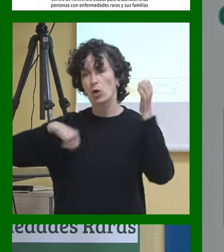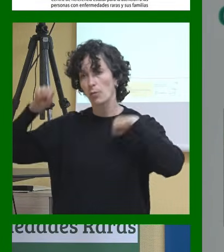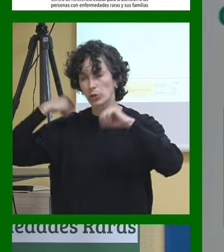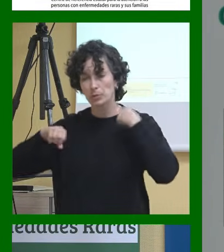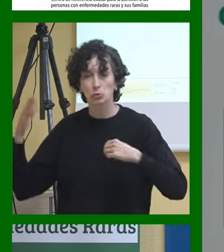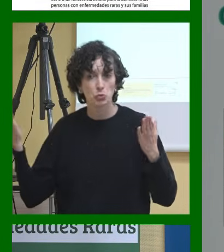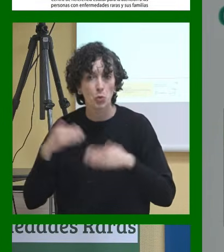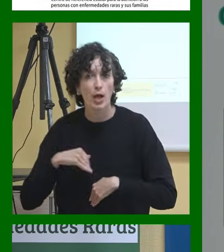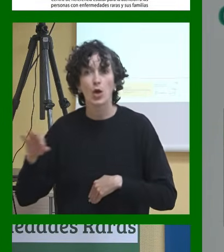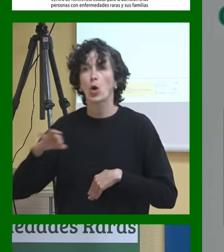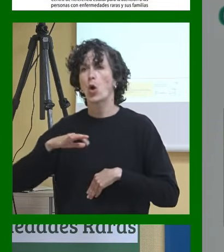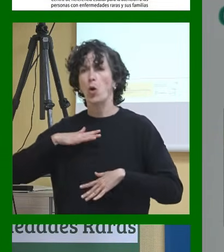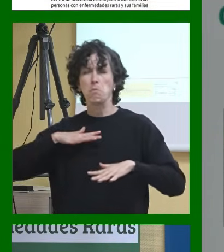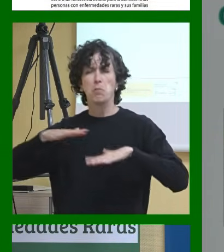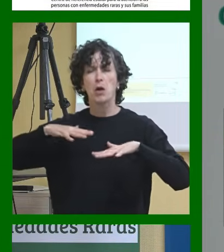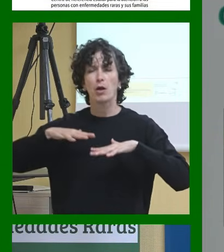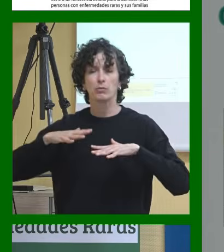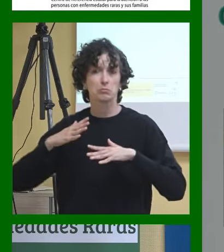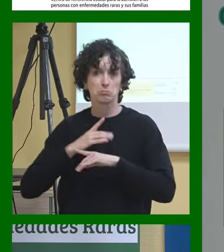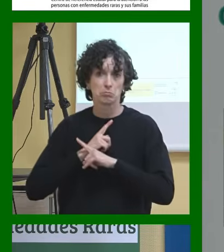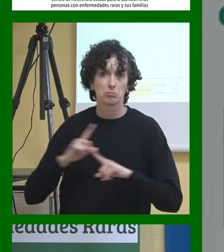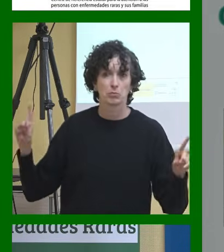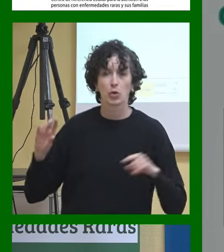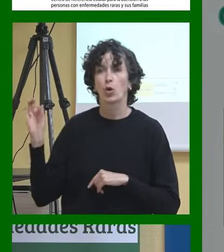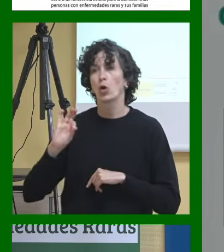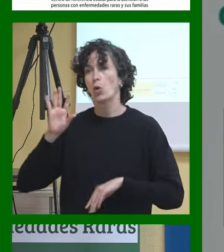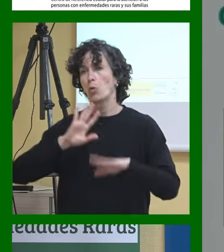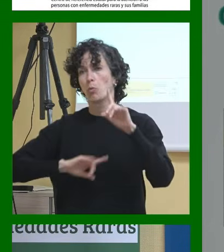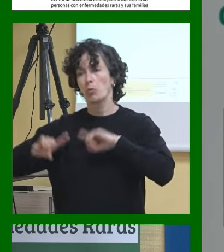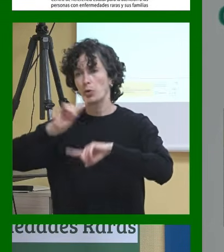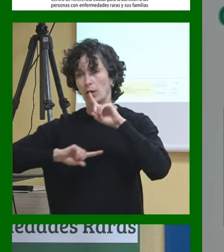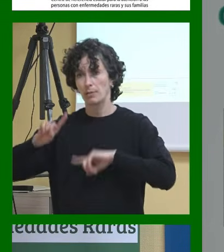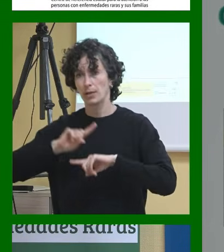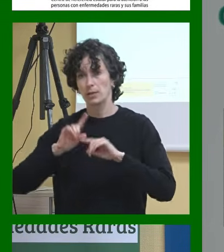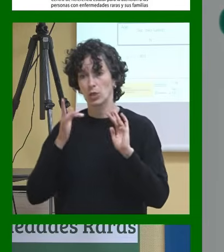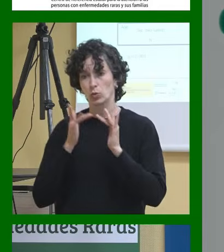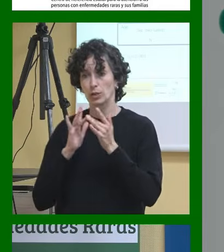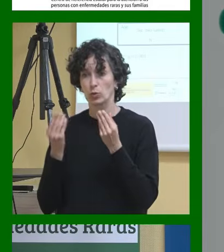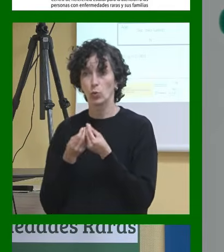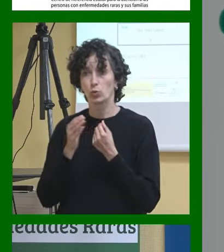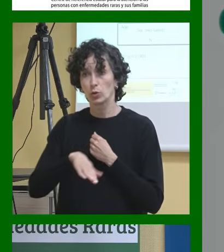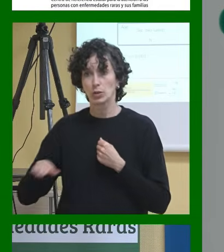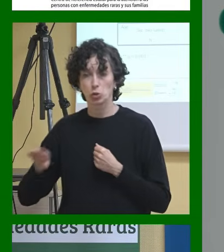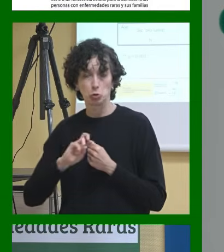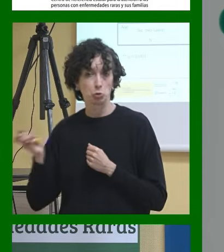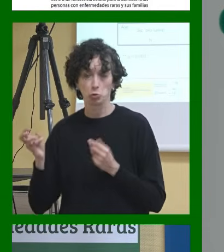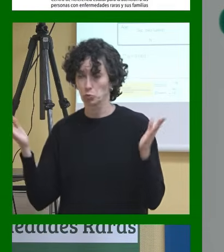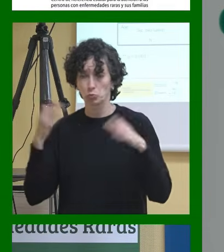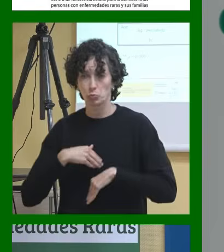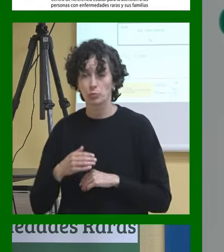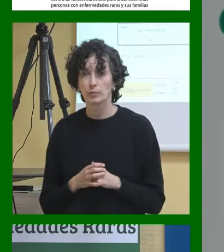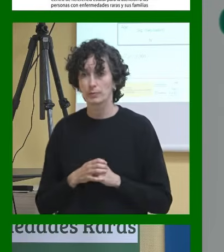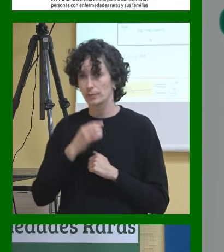conducta ni de hiperactividad, y tampoco problemas de relación con los iguales. Analizamos